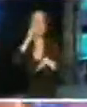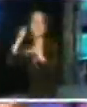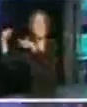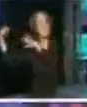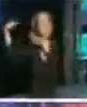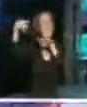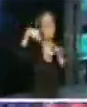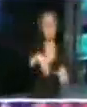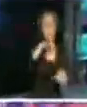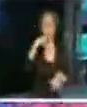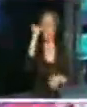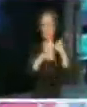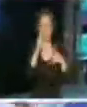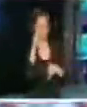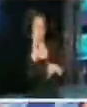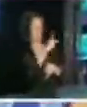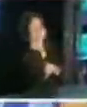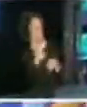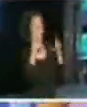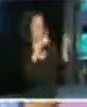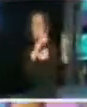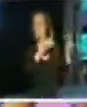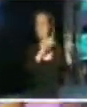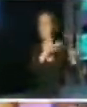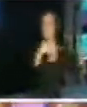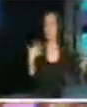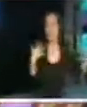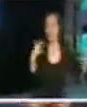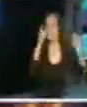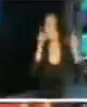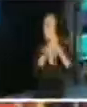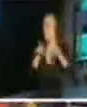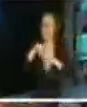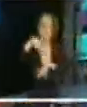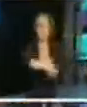porque la imagen que se lleva lamentablemente siempre esa gente es el mundista.